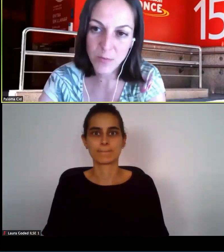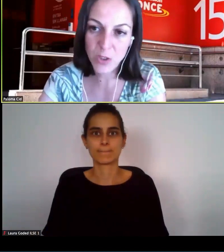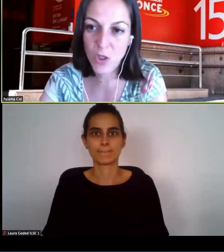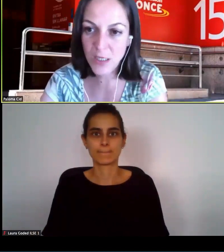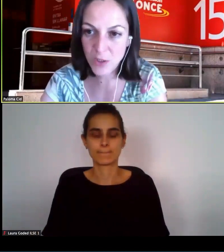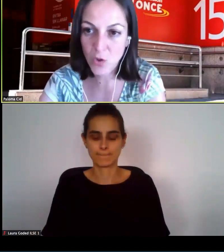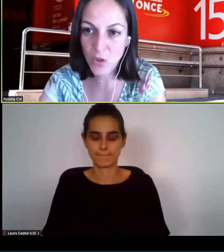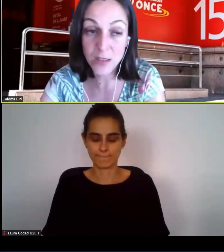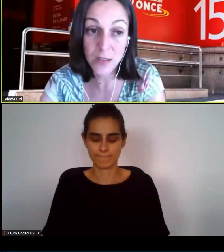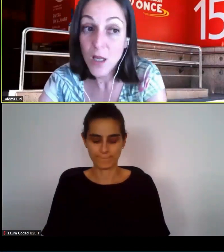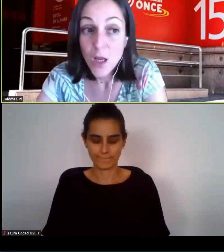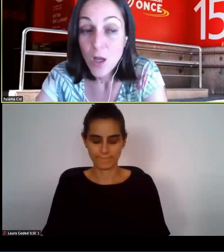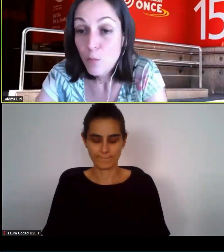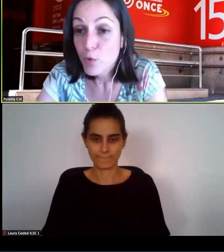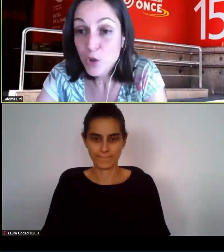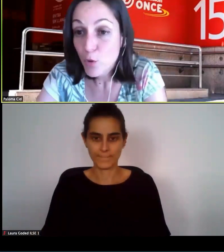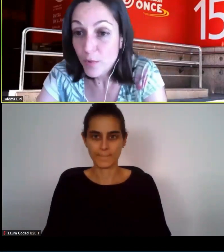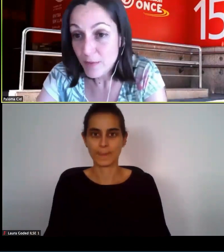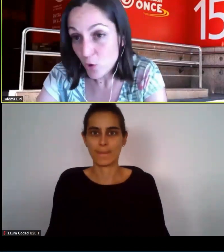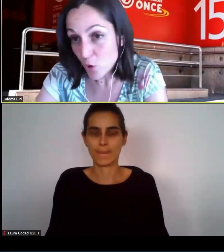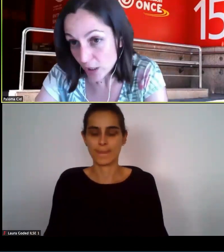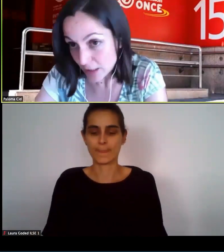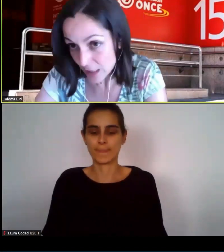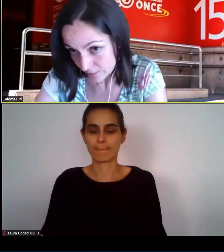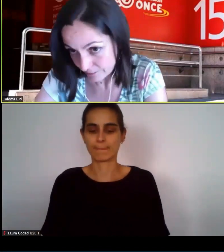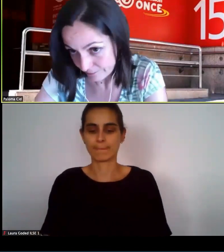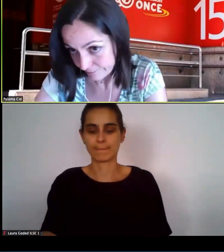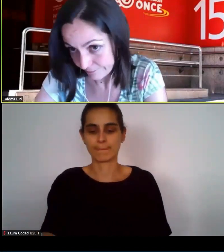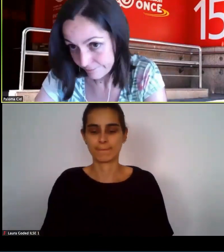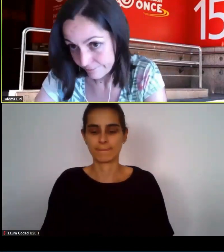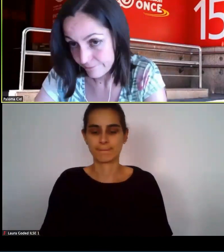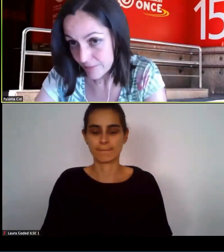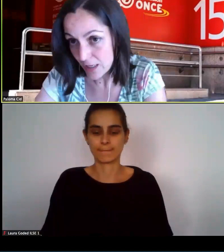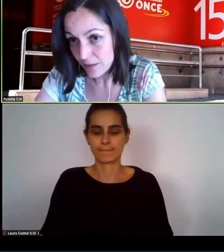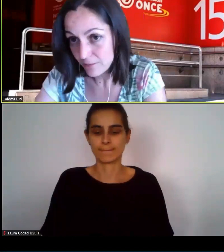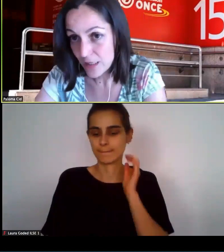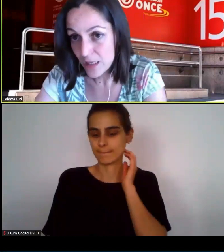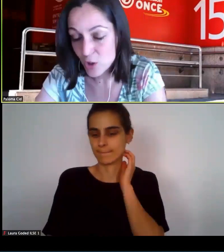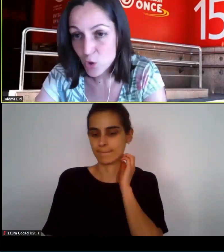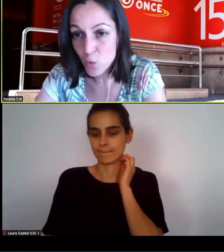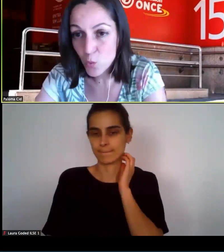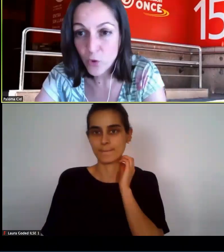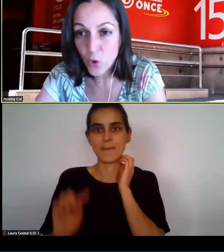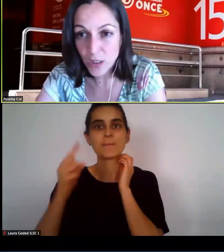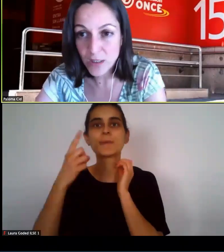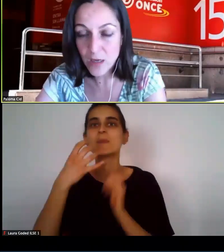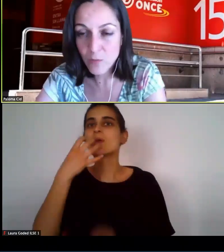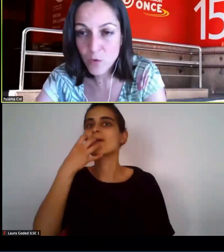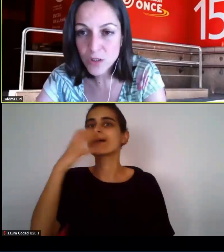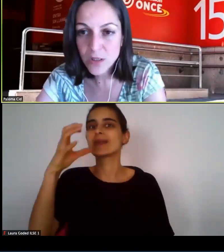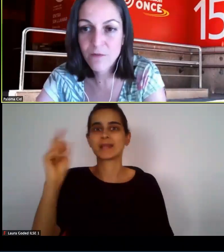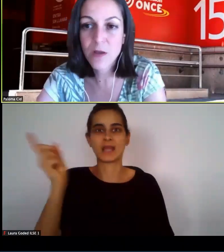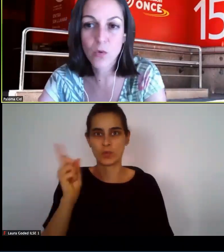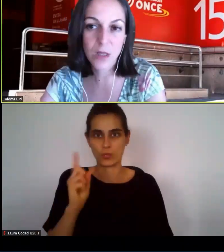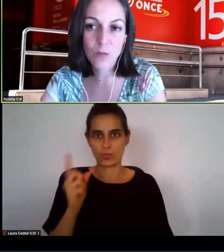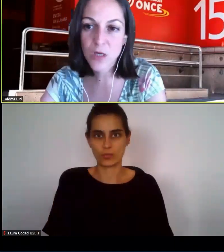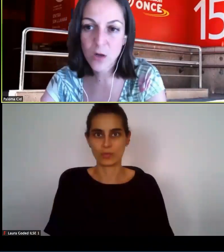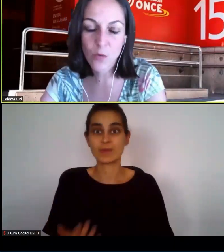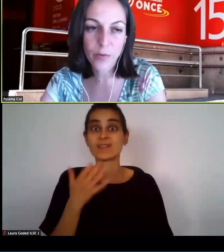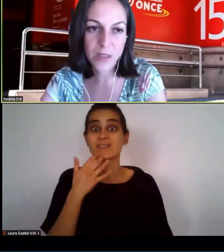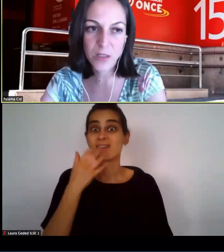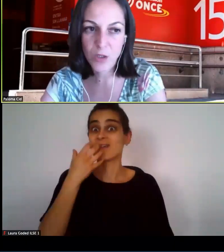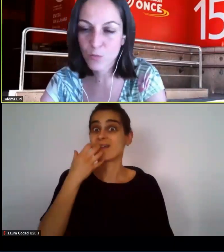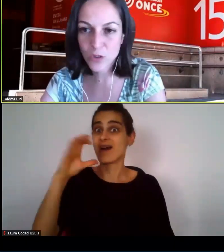las personas sordas. Pues lo primero, no gritar, ¿vale? De hecho, cuando gritamos dificultamos